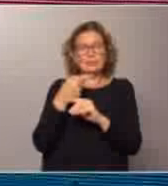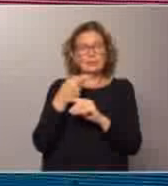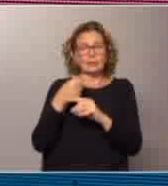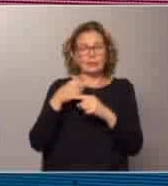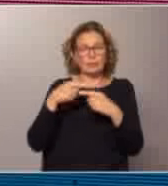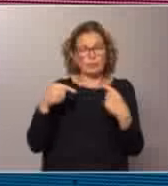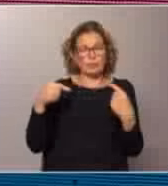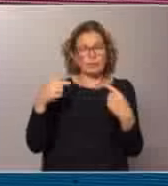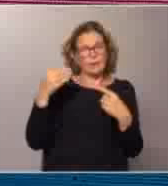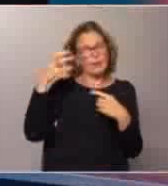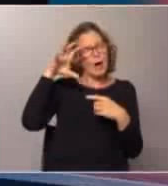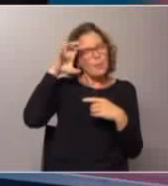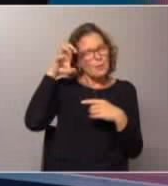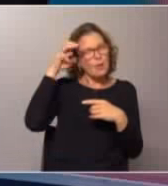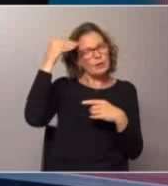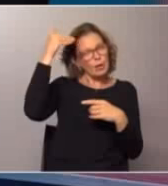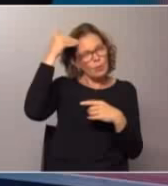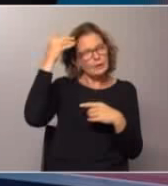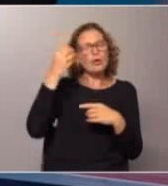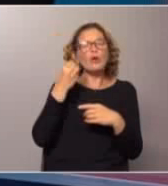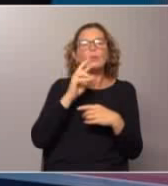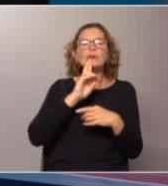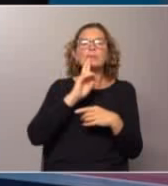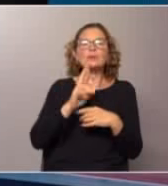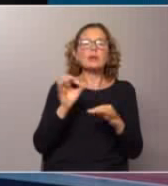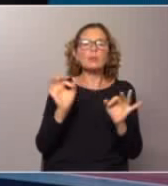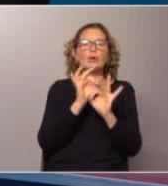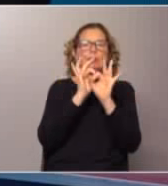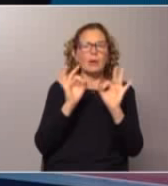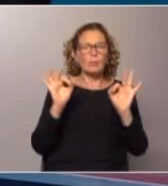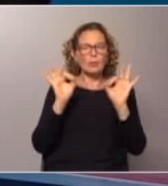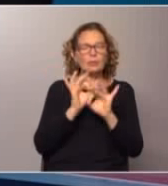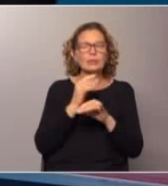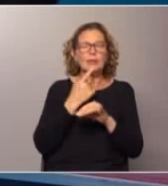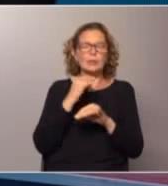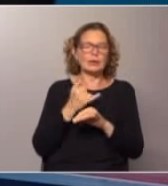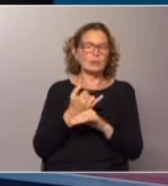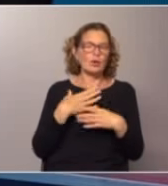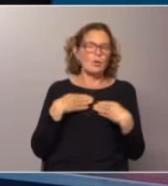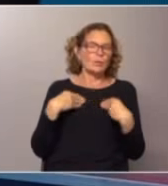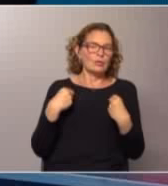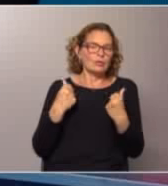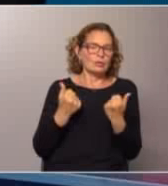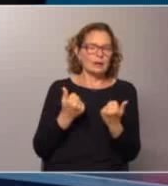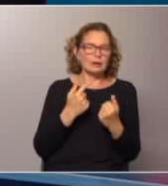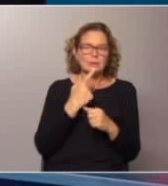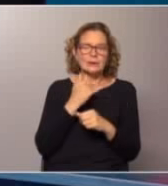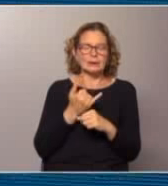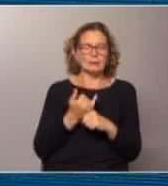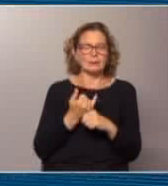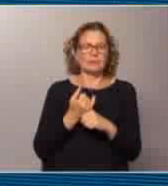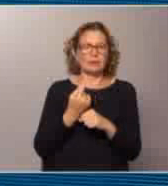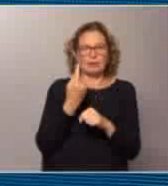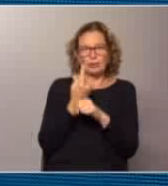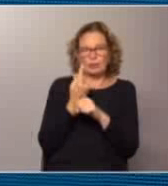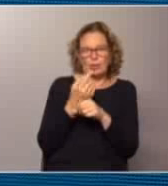cosas se graben más la memoria en cómo respondemos la música la música es de lo emocional es es